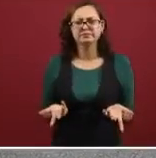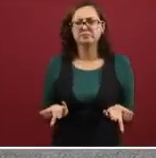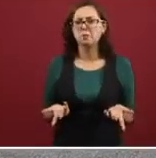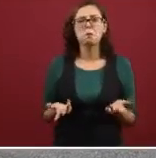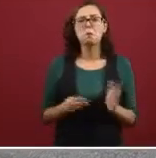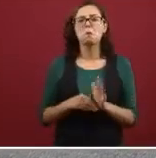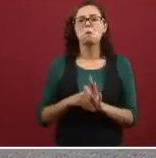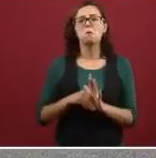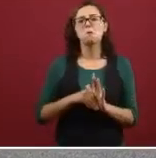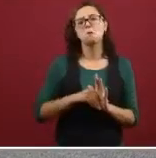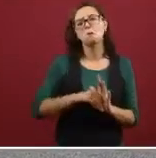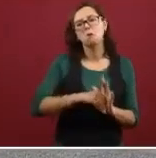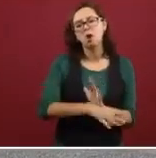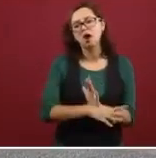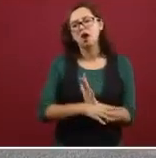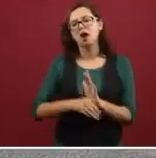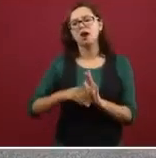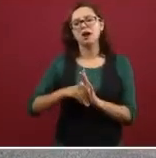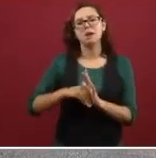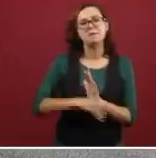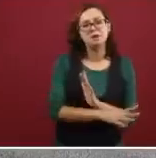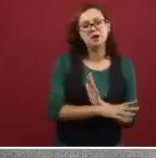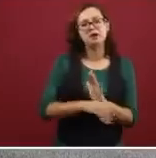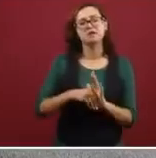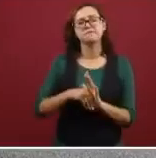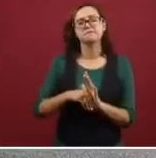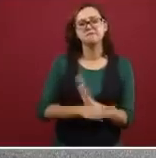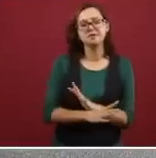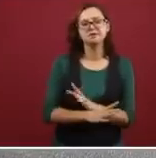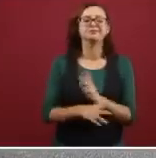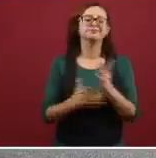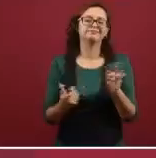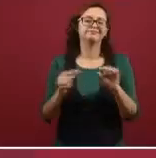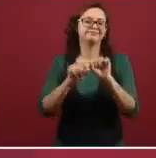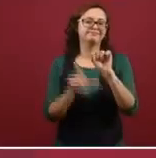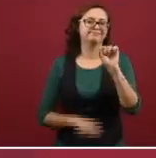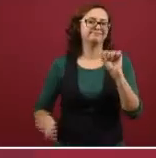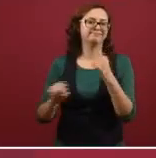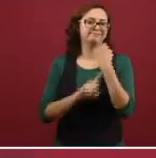¿Omitieron que ese es el principal problema del país?